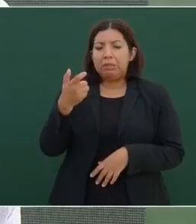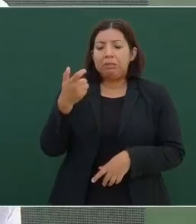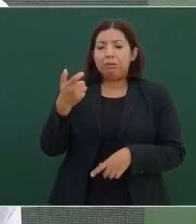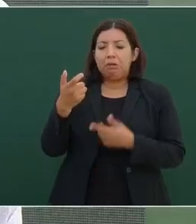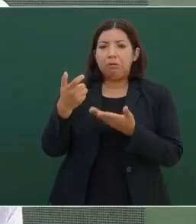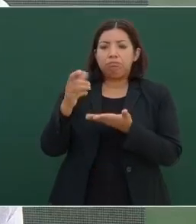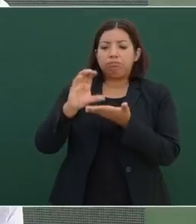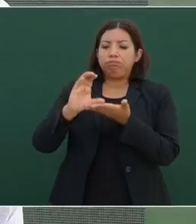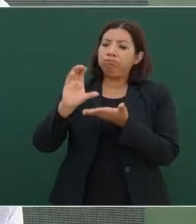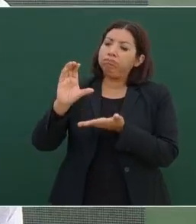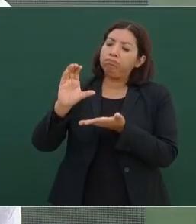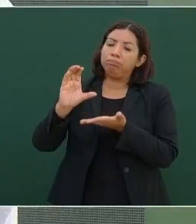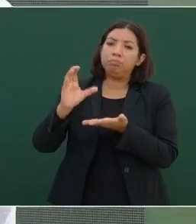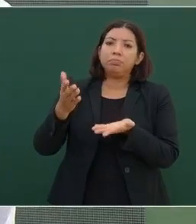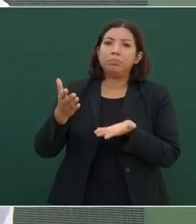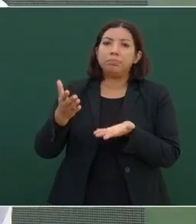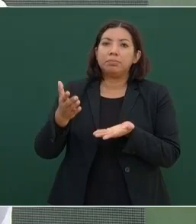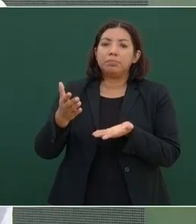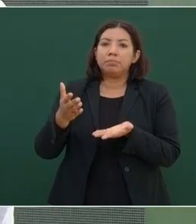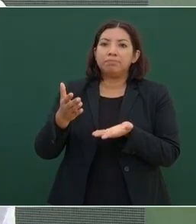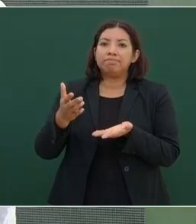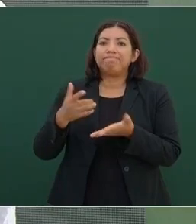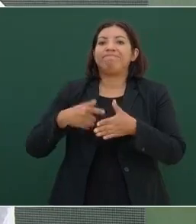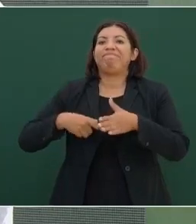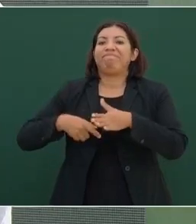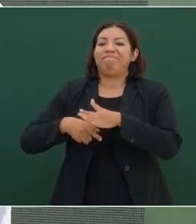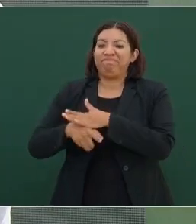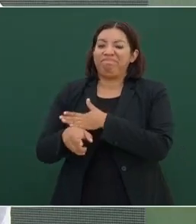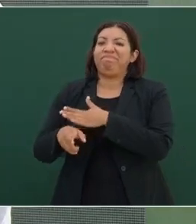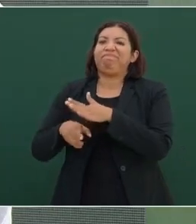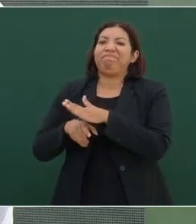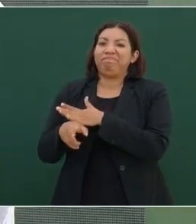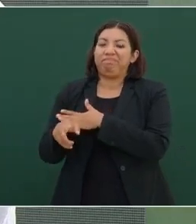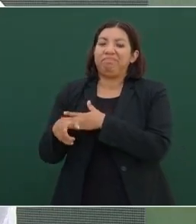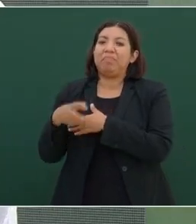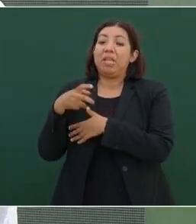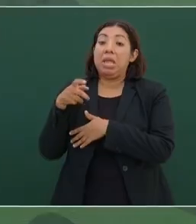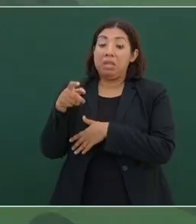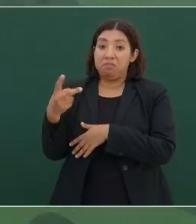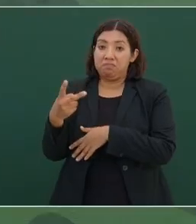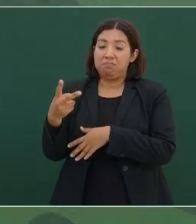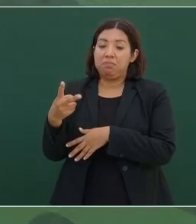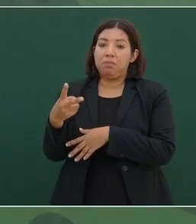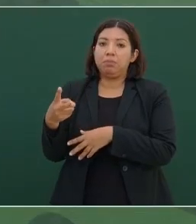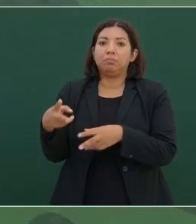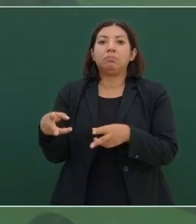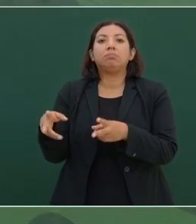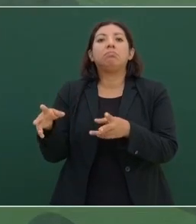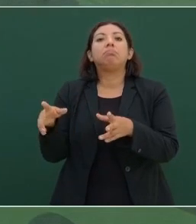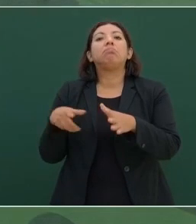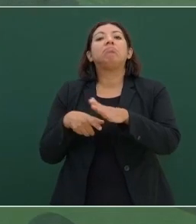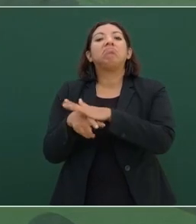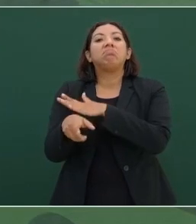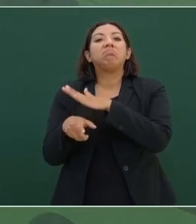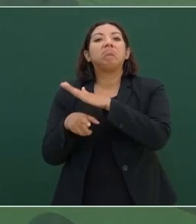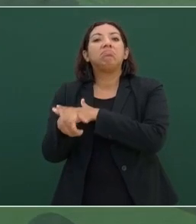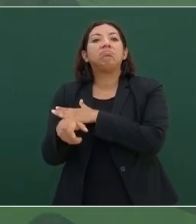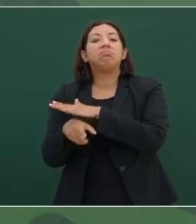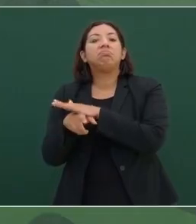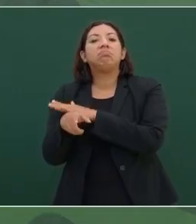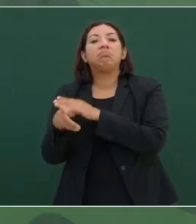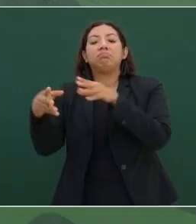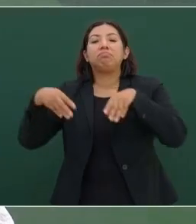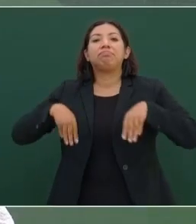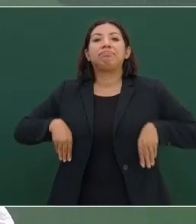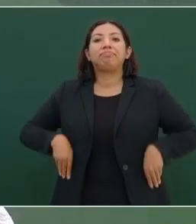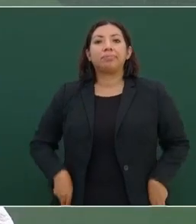de actos de corrupción cometidos en México. Entonces, está ordenando